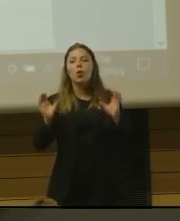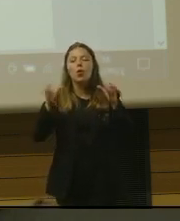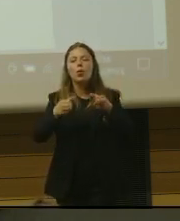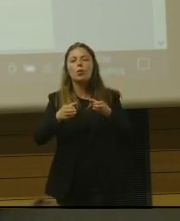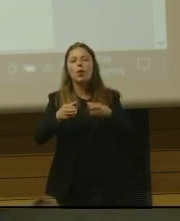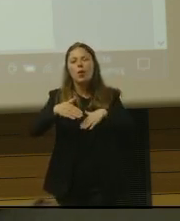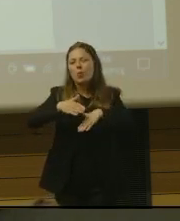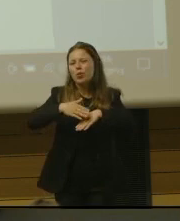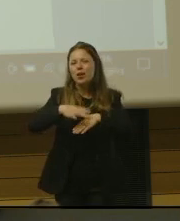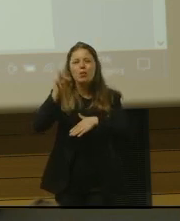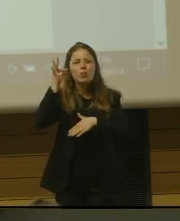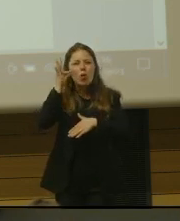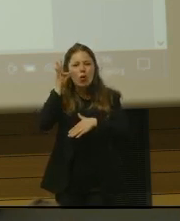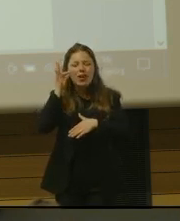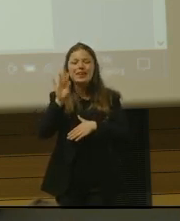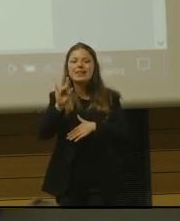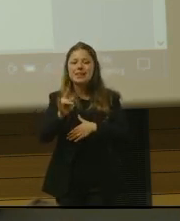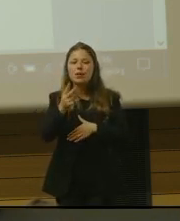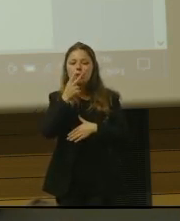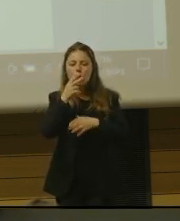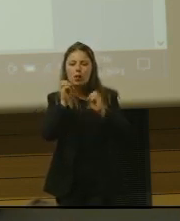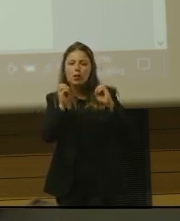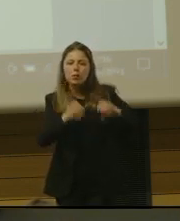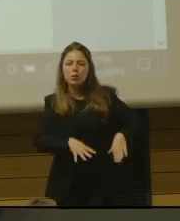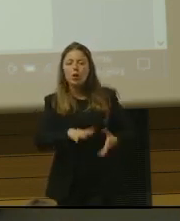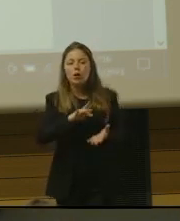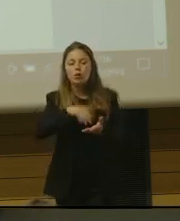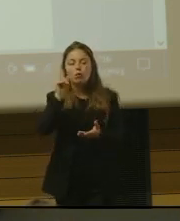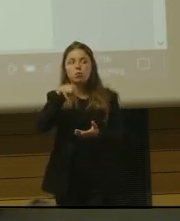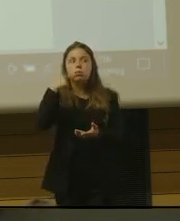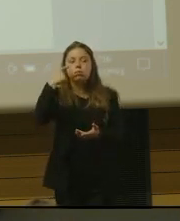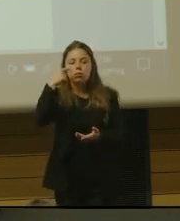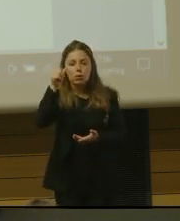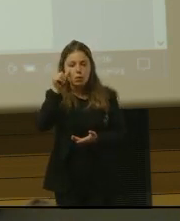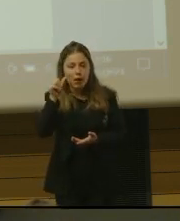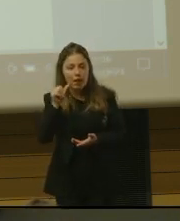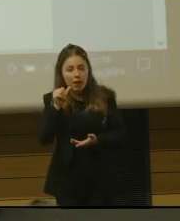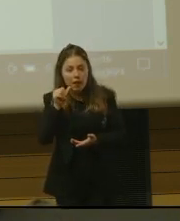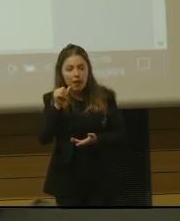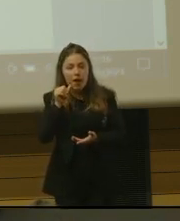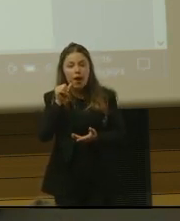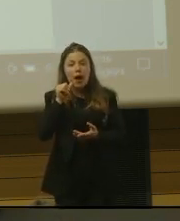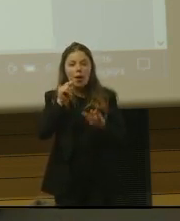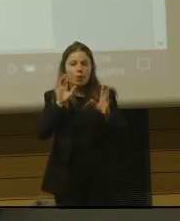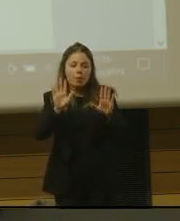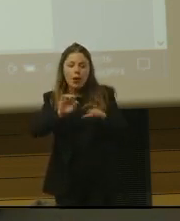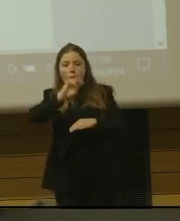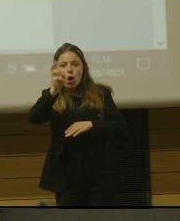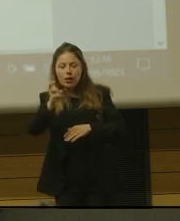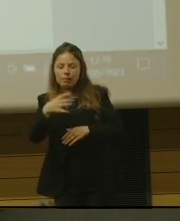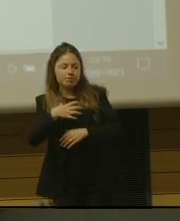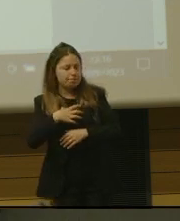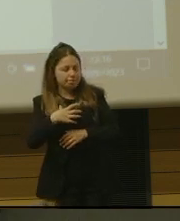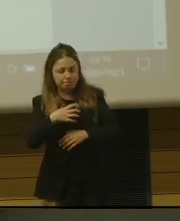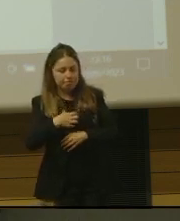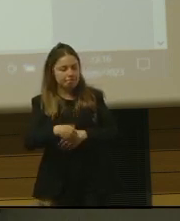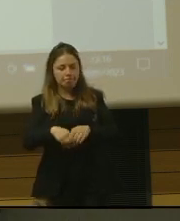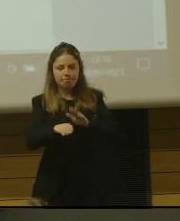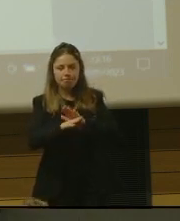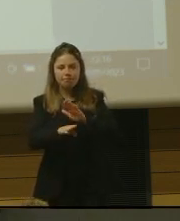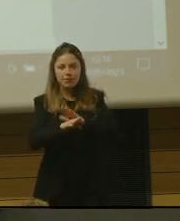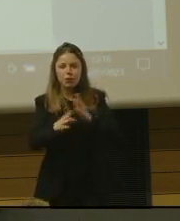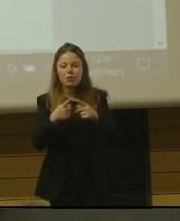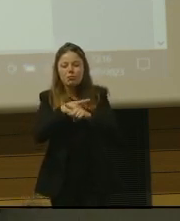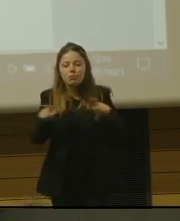de por qué hay mujeres que sí realmente dejan de fumar en cuanto se enteran, ¿no? De que están embarazadas, frente a otras que no lo consiguen, ¿no? ¿Qué es lo que